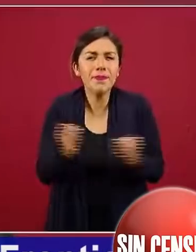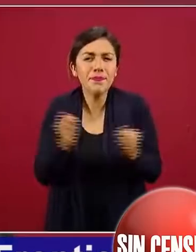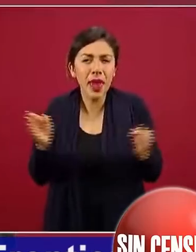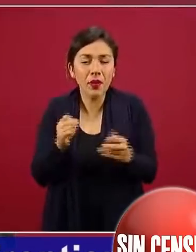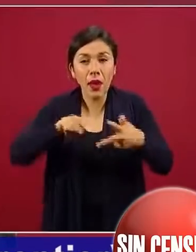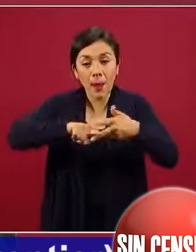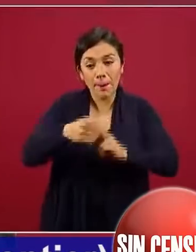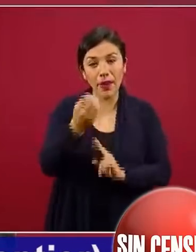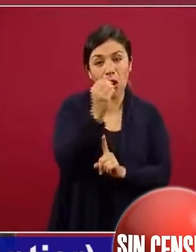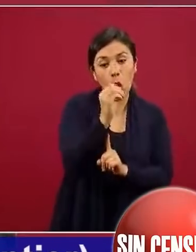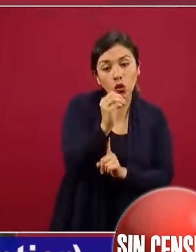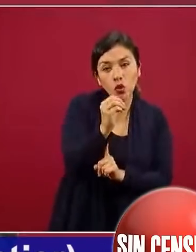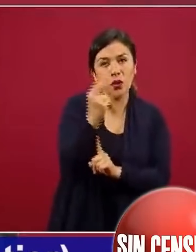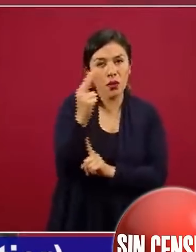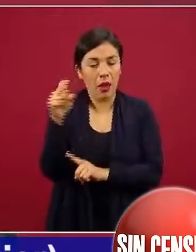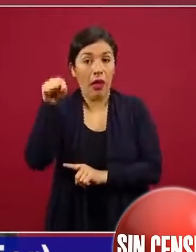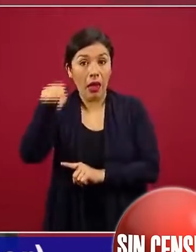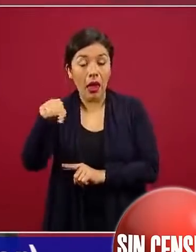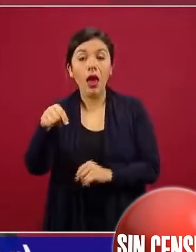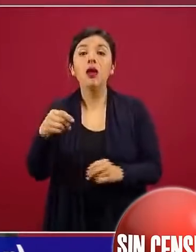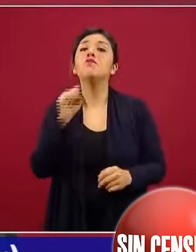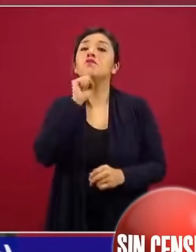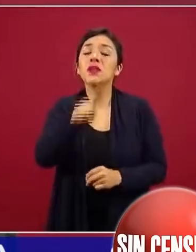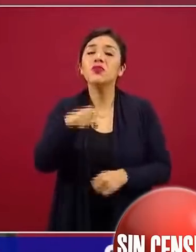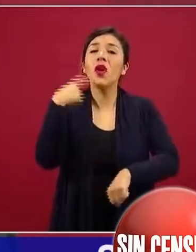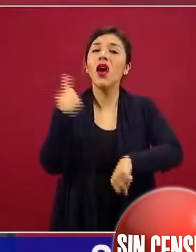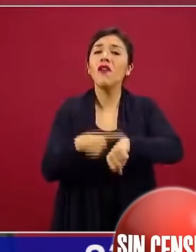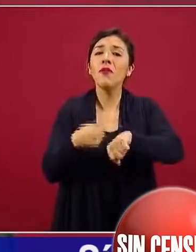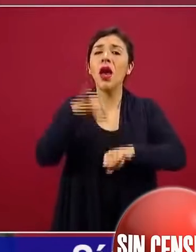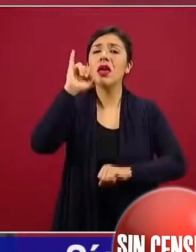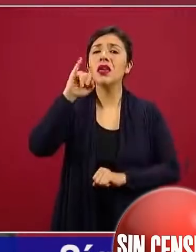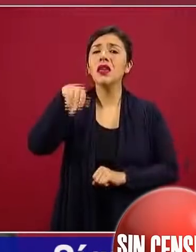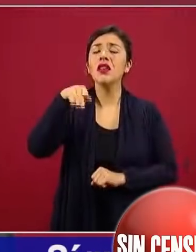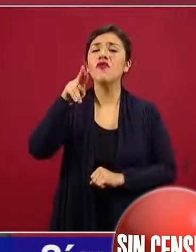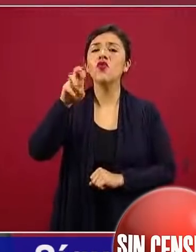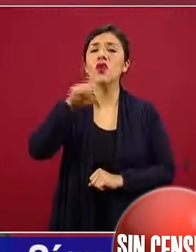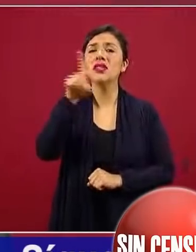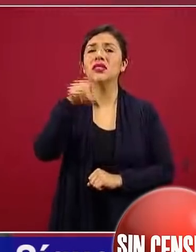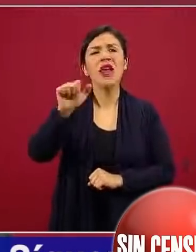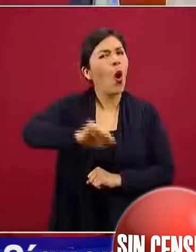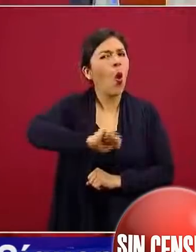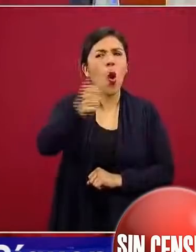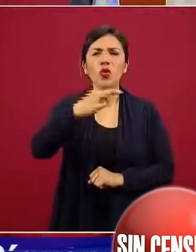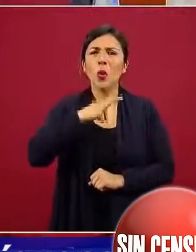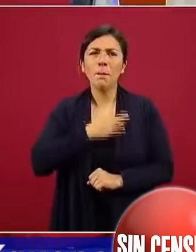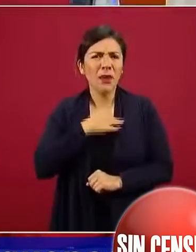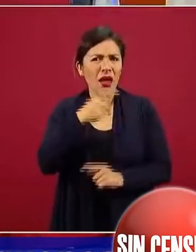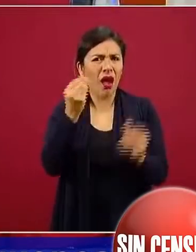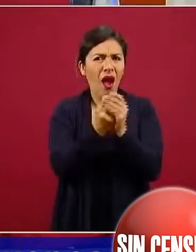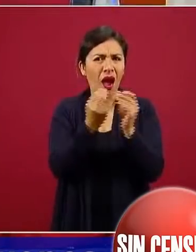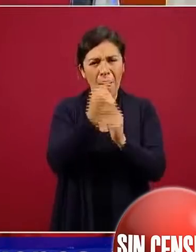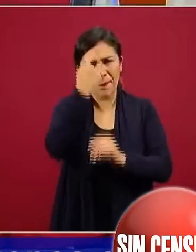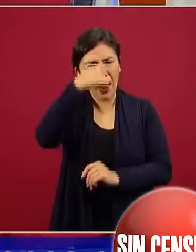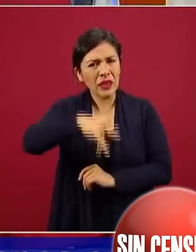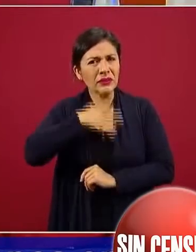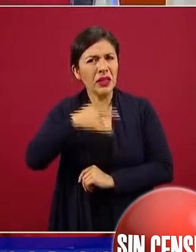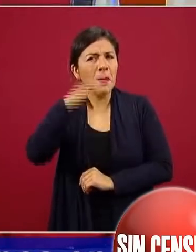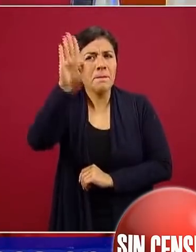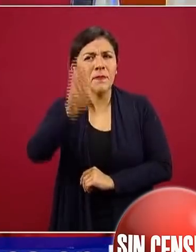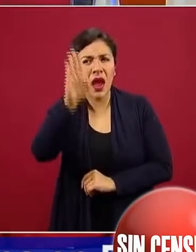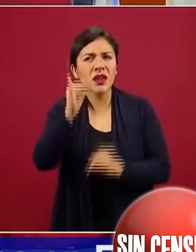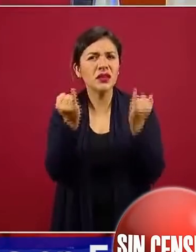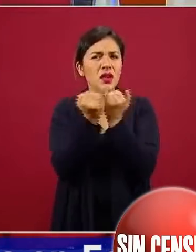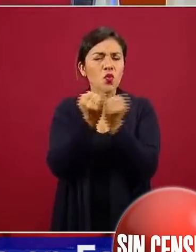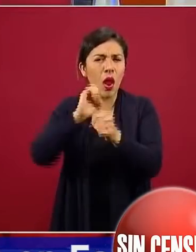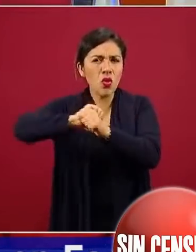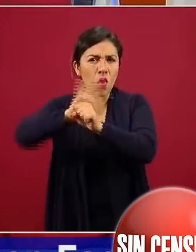con la influenza, enfermedad infecciosa causada por otro virus que causa los síntomas parecidos a